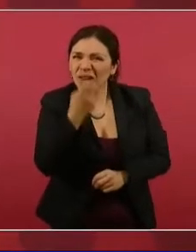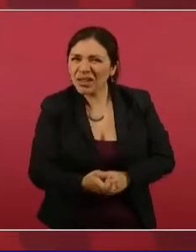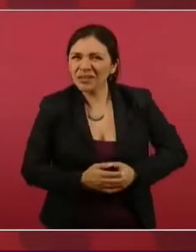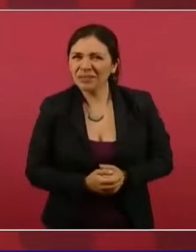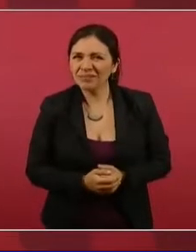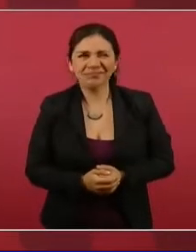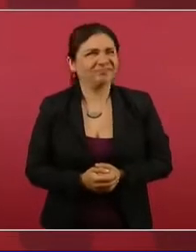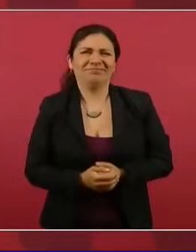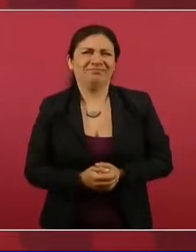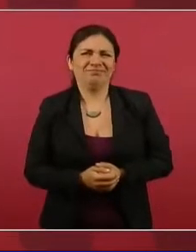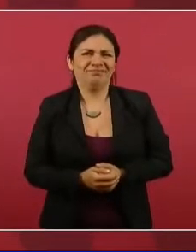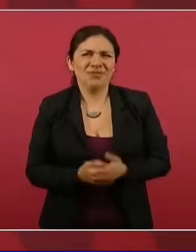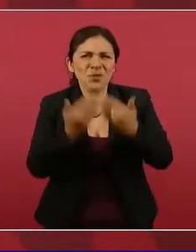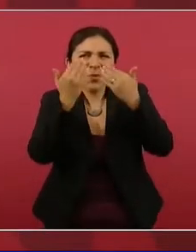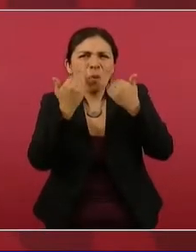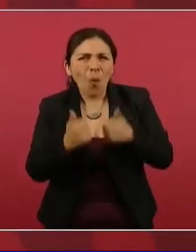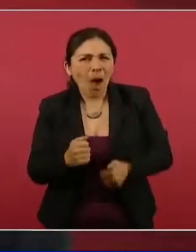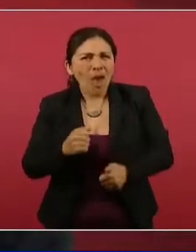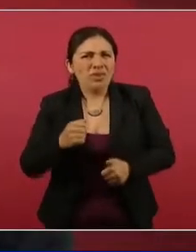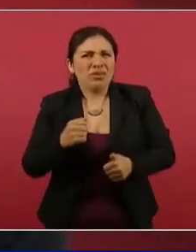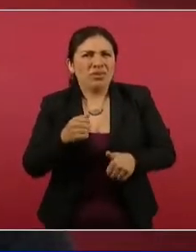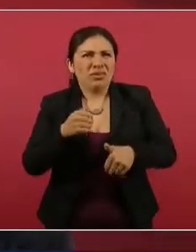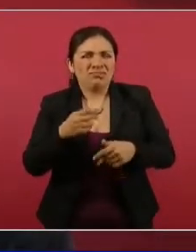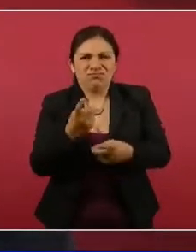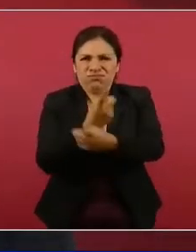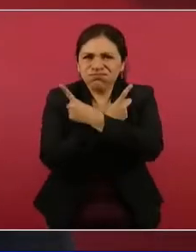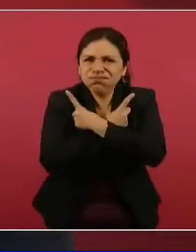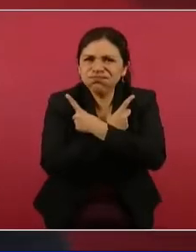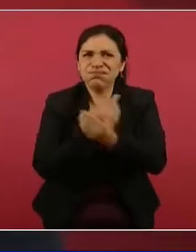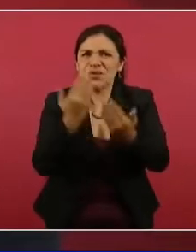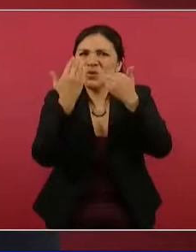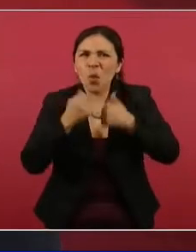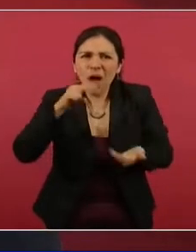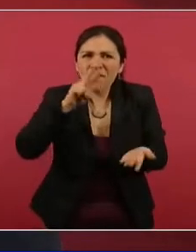Además de inmoral, eso no funciona.